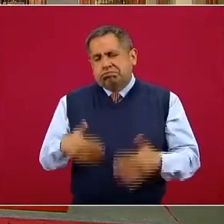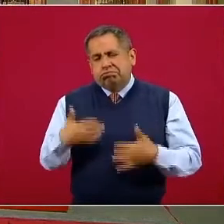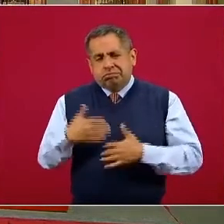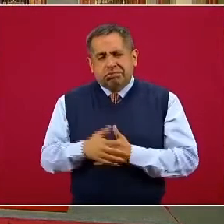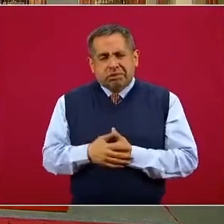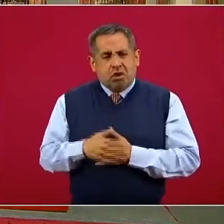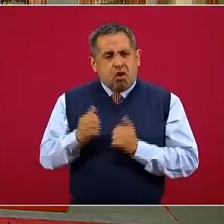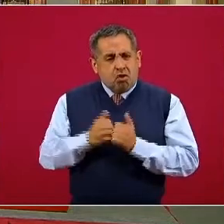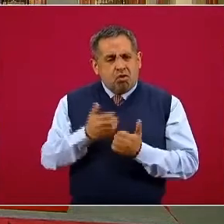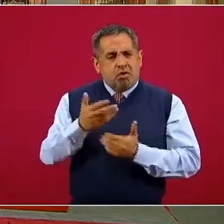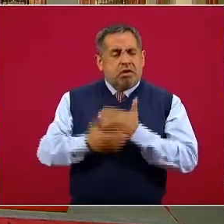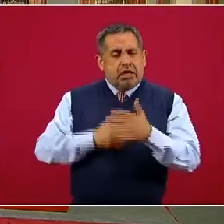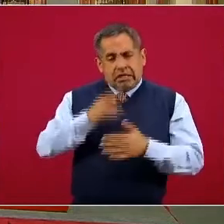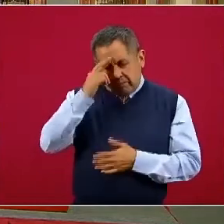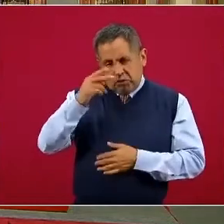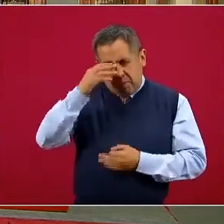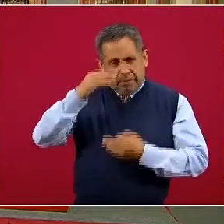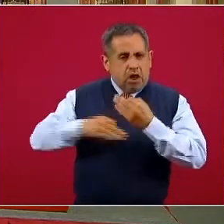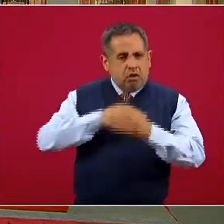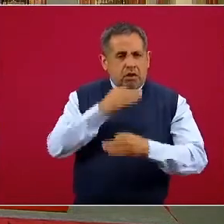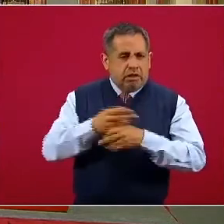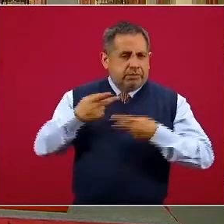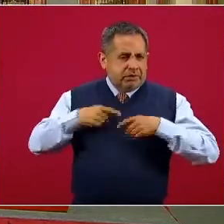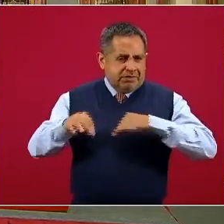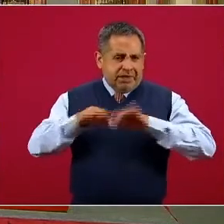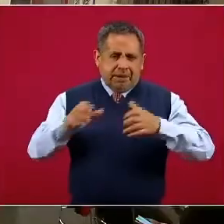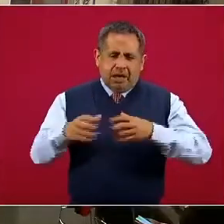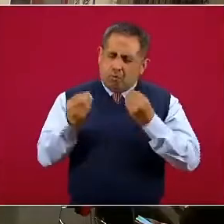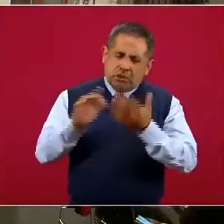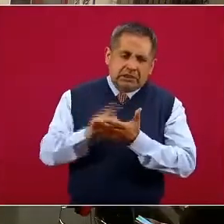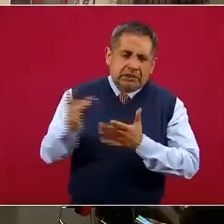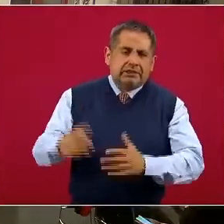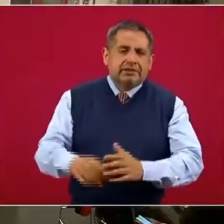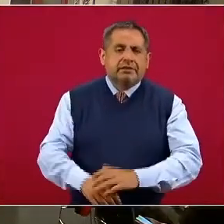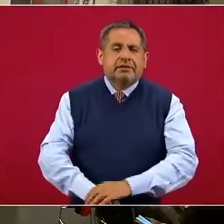mucho respeto a todos estos trabajadores. Muchas gracias.